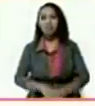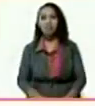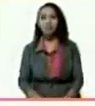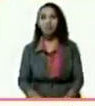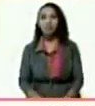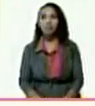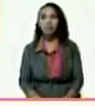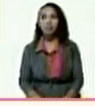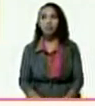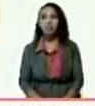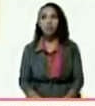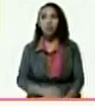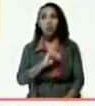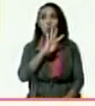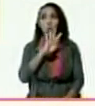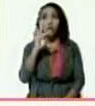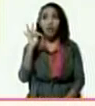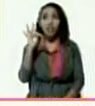Aquí está, 4F.